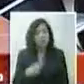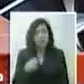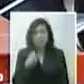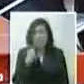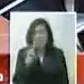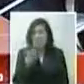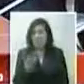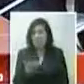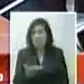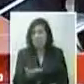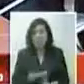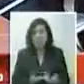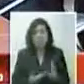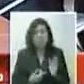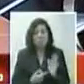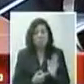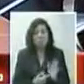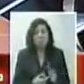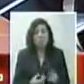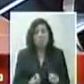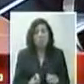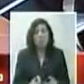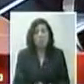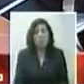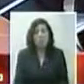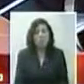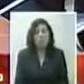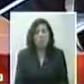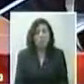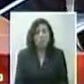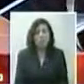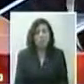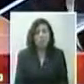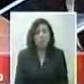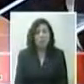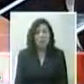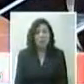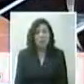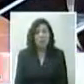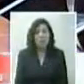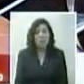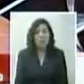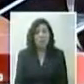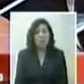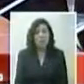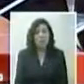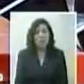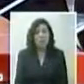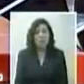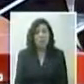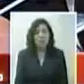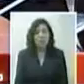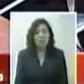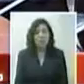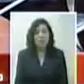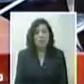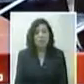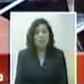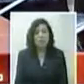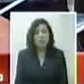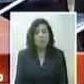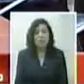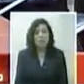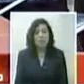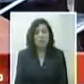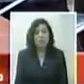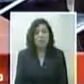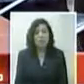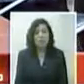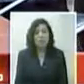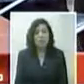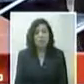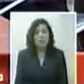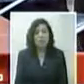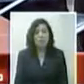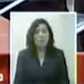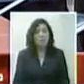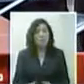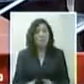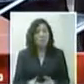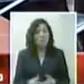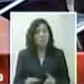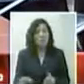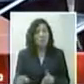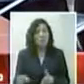nos sorprendieron mostrándonos cómo habían logrado casi calcar nuestros forros Entonces eso gustó mucho a los